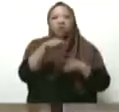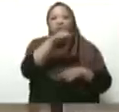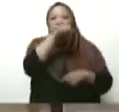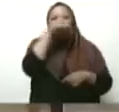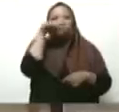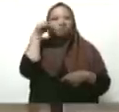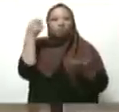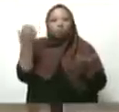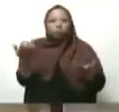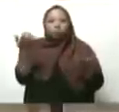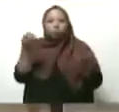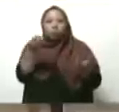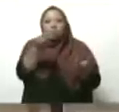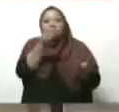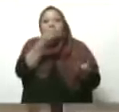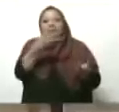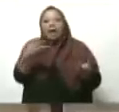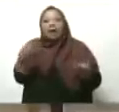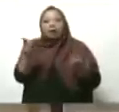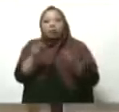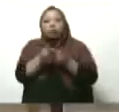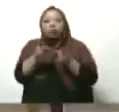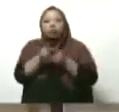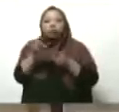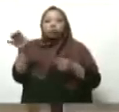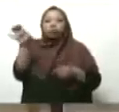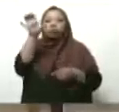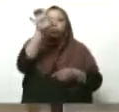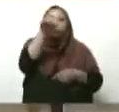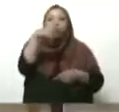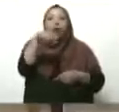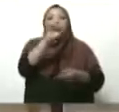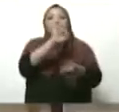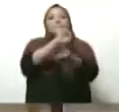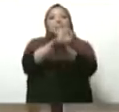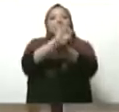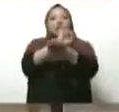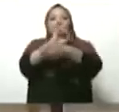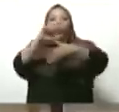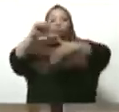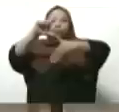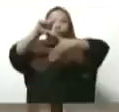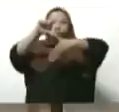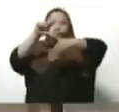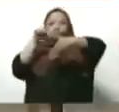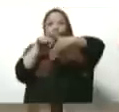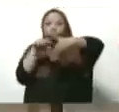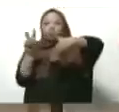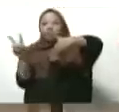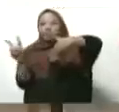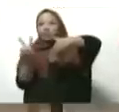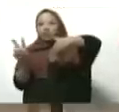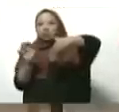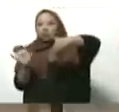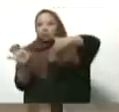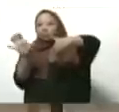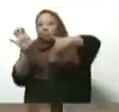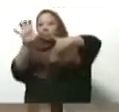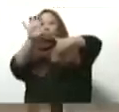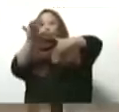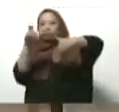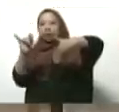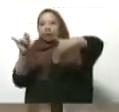kilos de cocaína hacia islas del caribe fueron detenidos el ministerio público lo imputó con la máxima